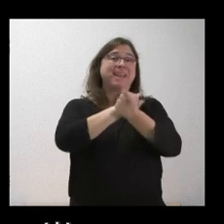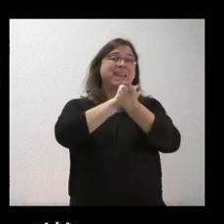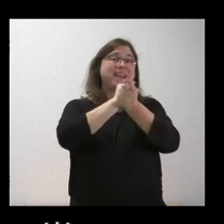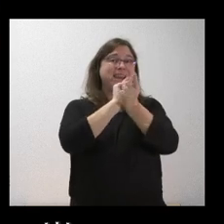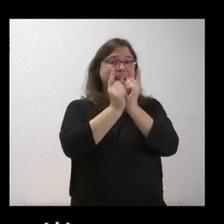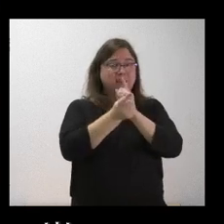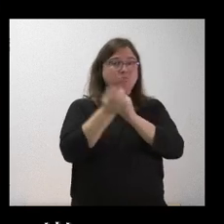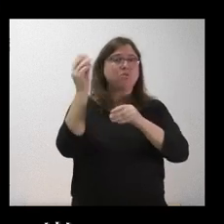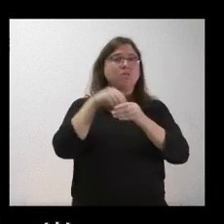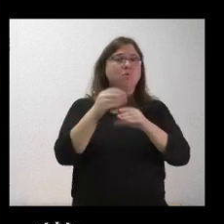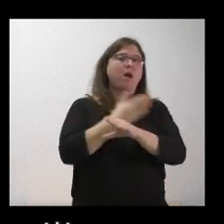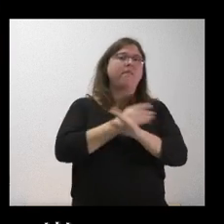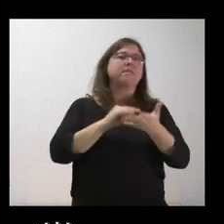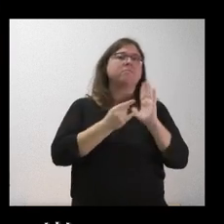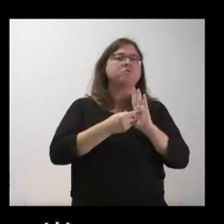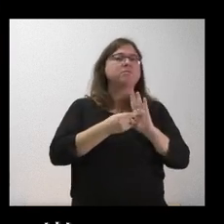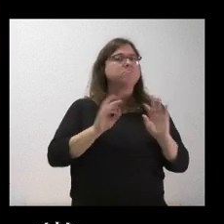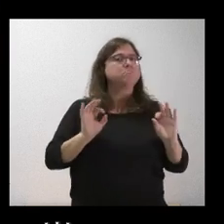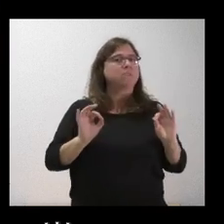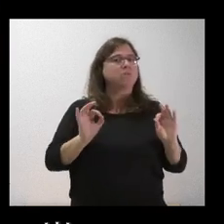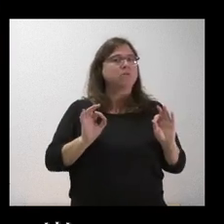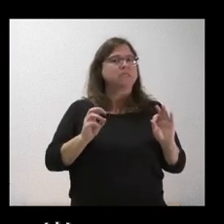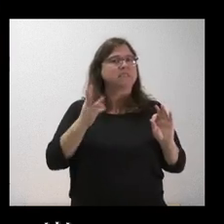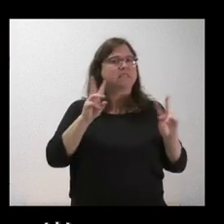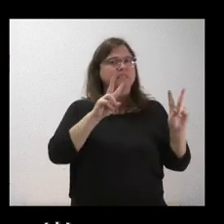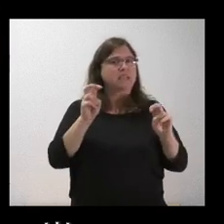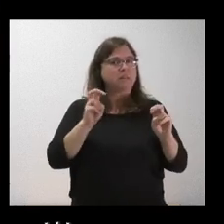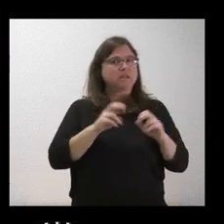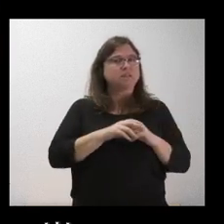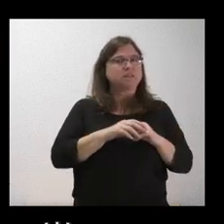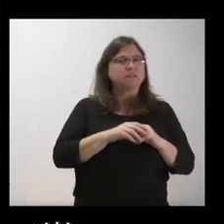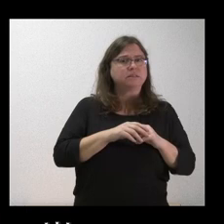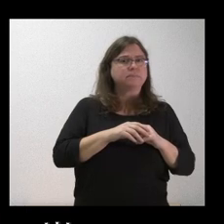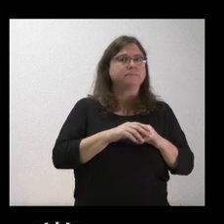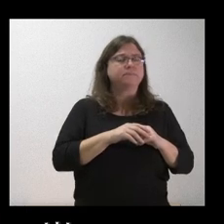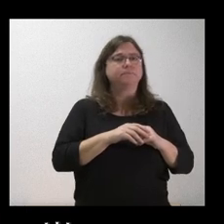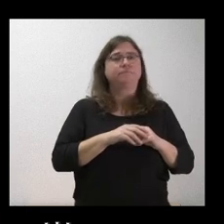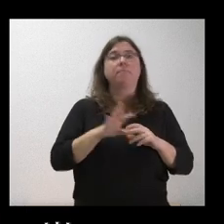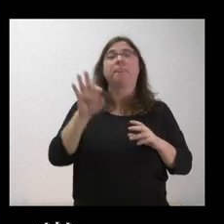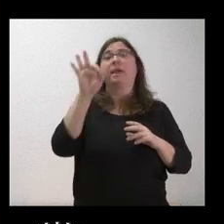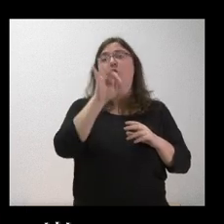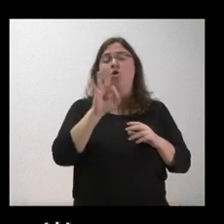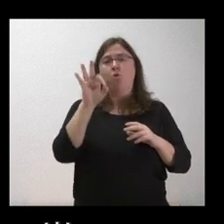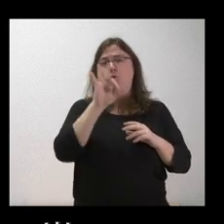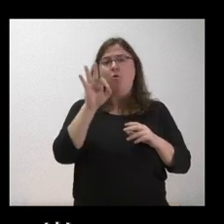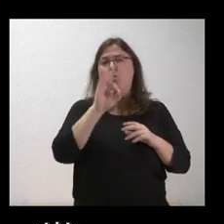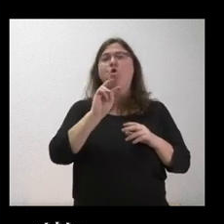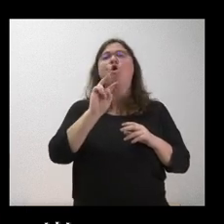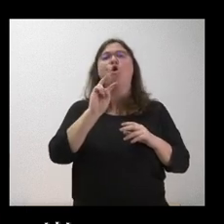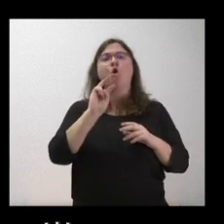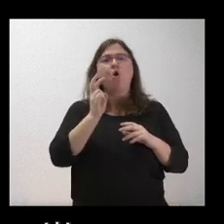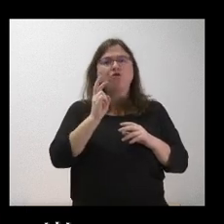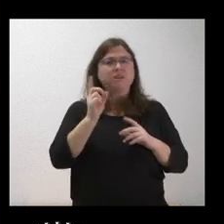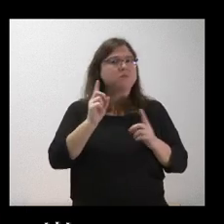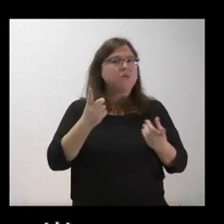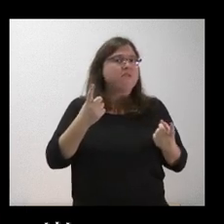incluyen en el anteproyecto son estas estas tres cuestiones que nos que nos detallan en la nota presa o si hay otras que no nos han detallado